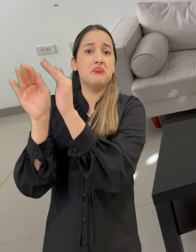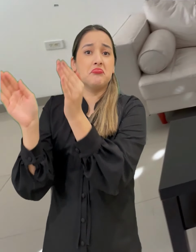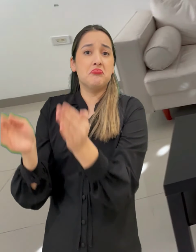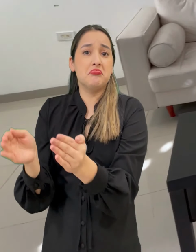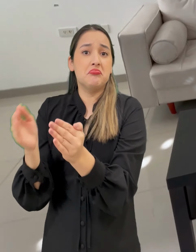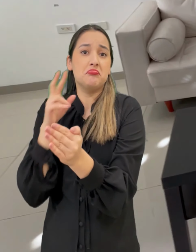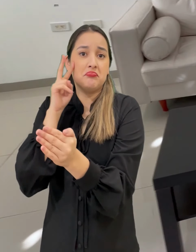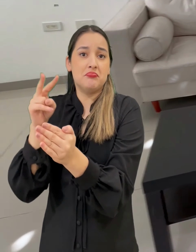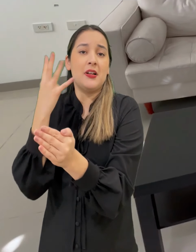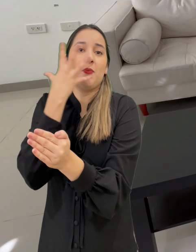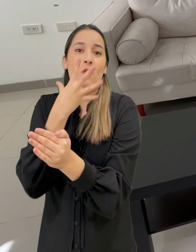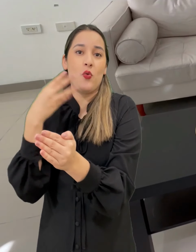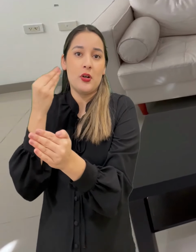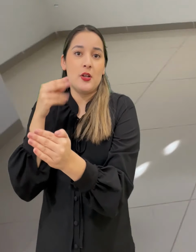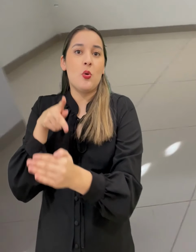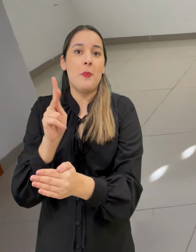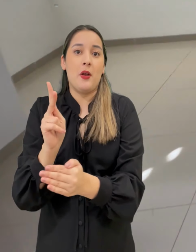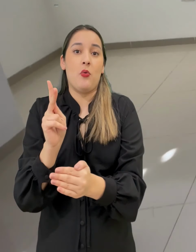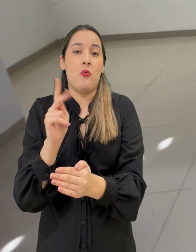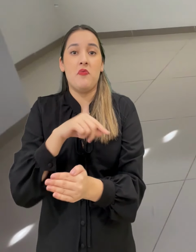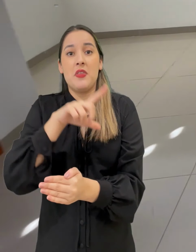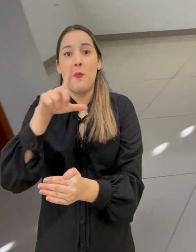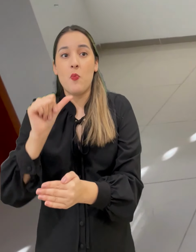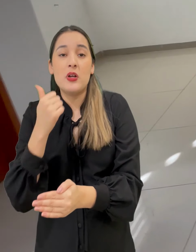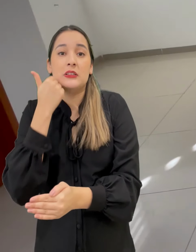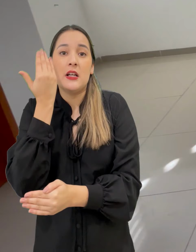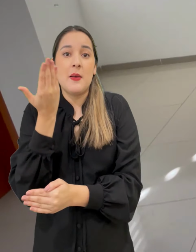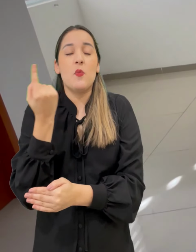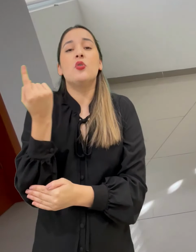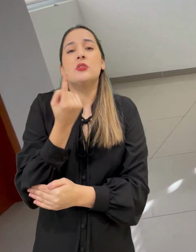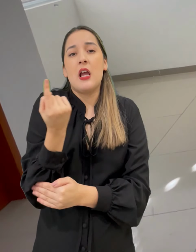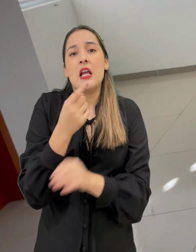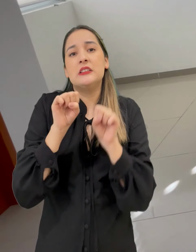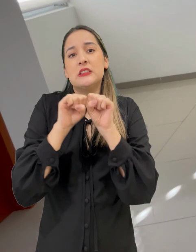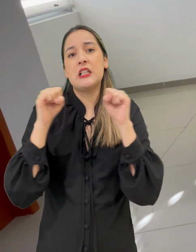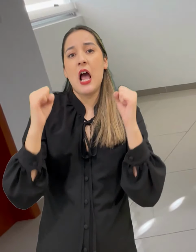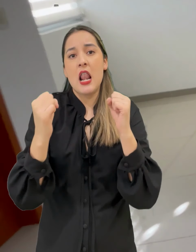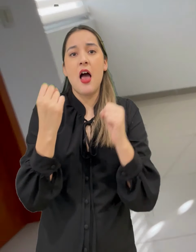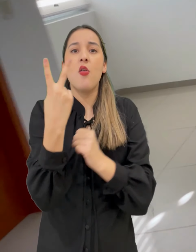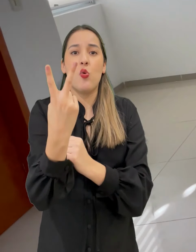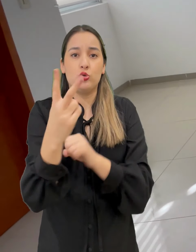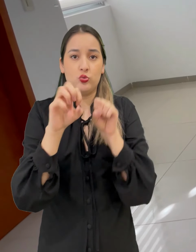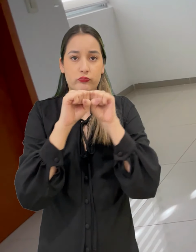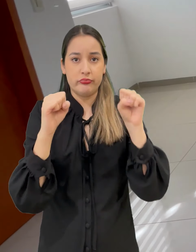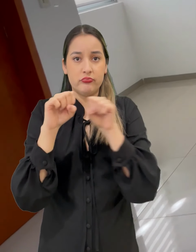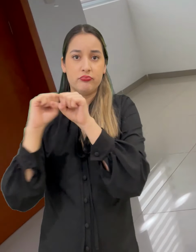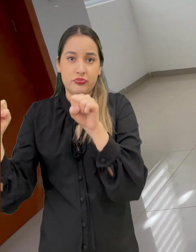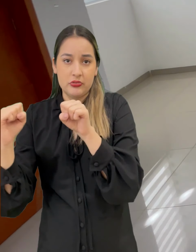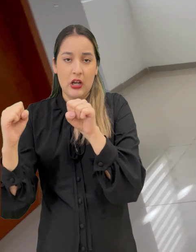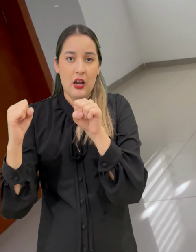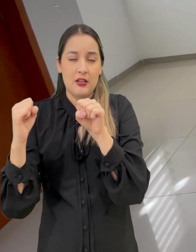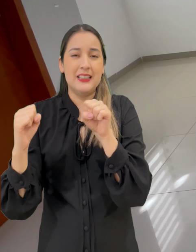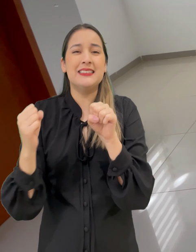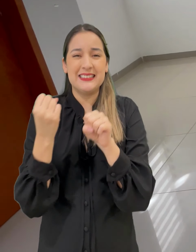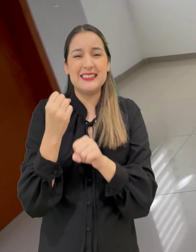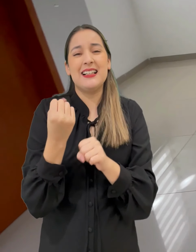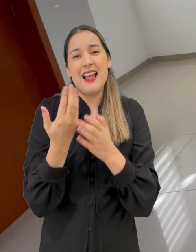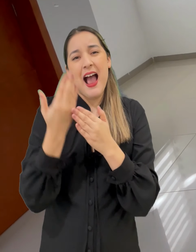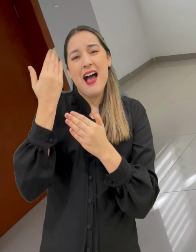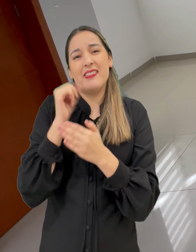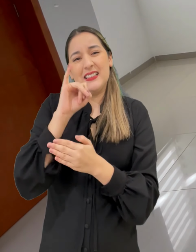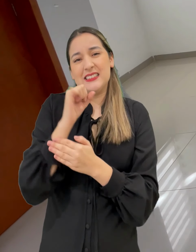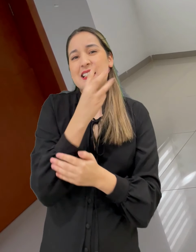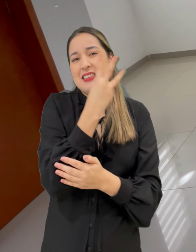solamente aquí como decoración pero tenemos la idea de poner la sala es de dos piezas la sala era de tres muy